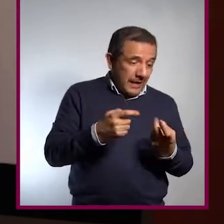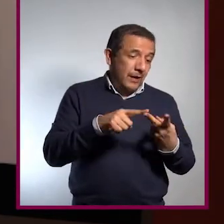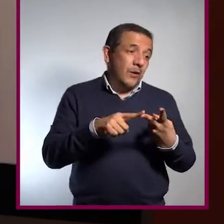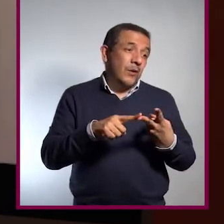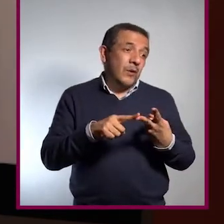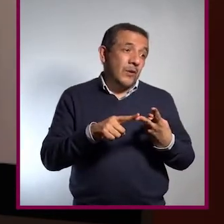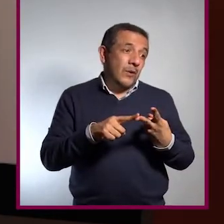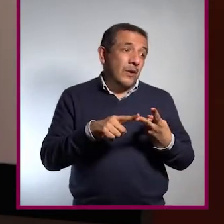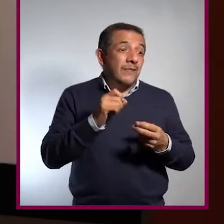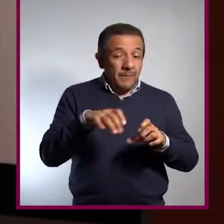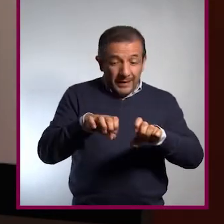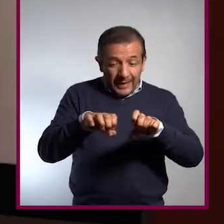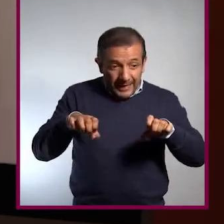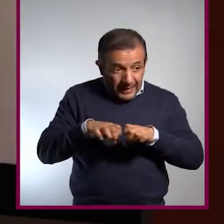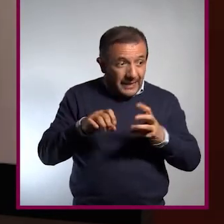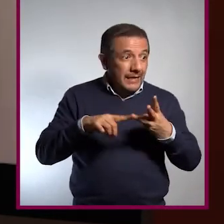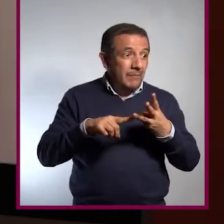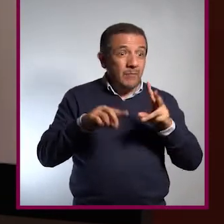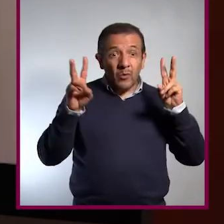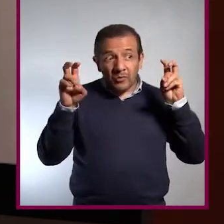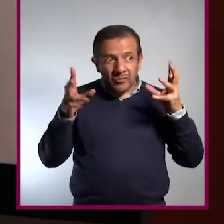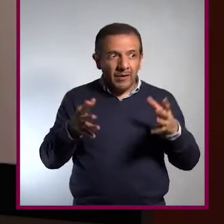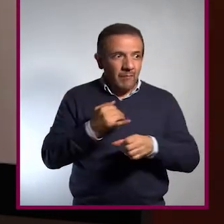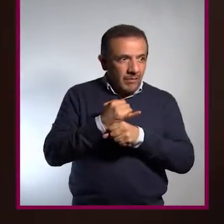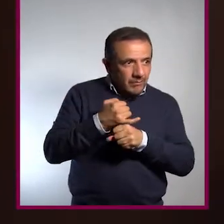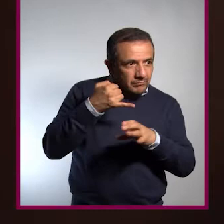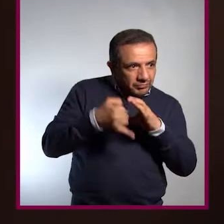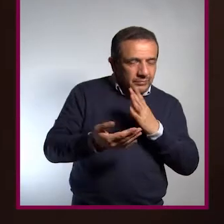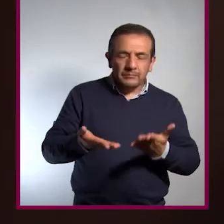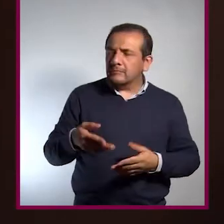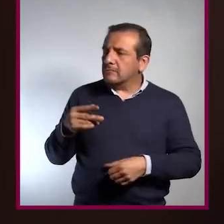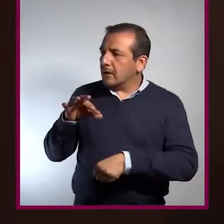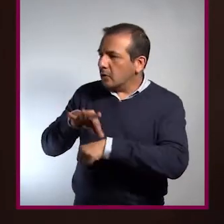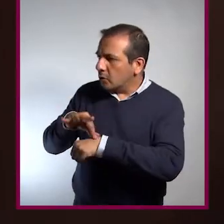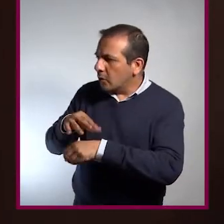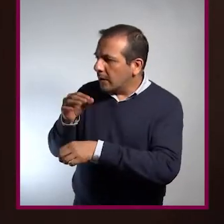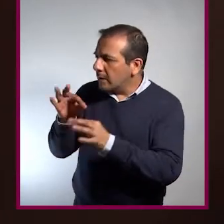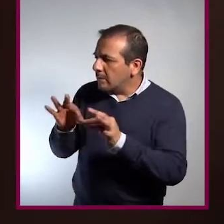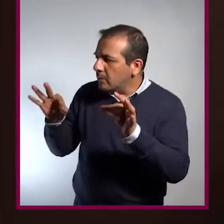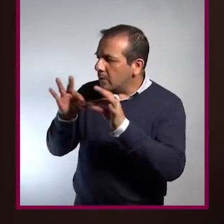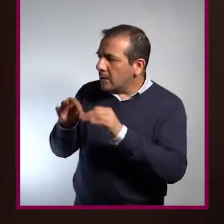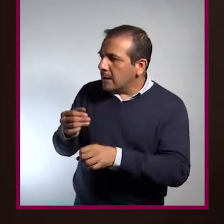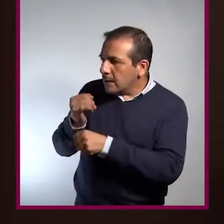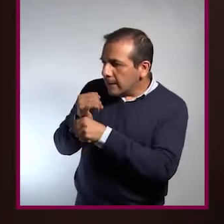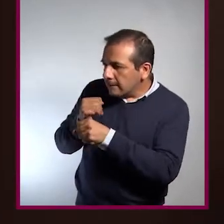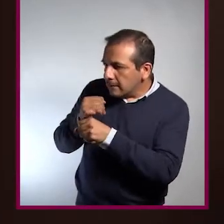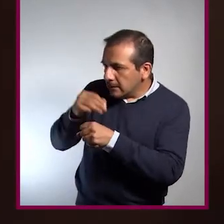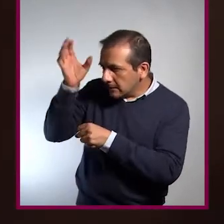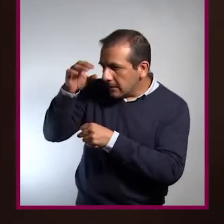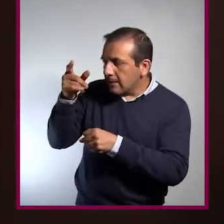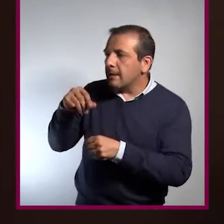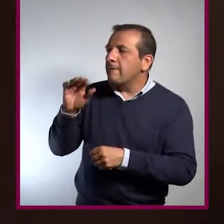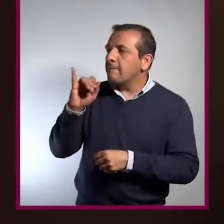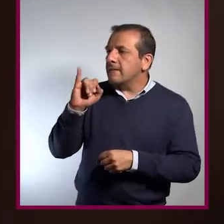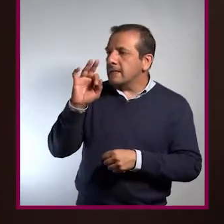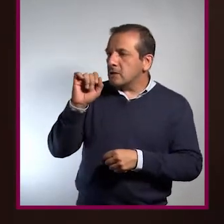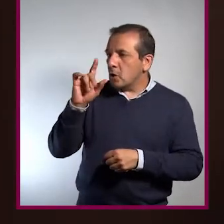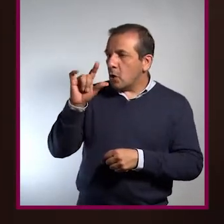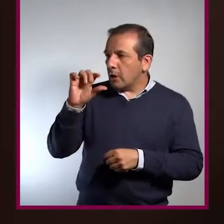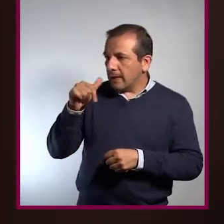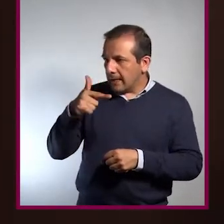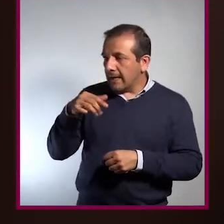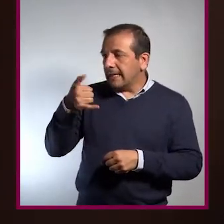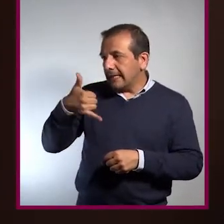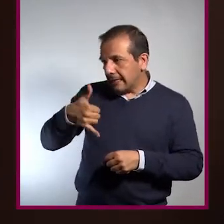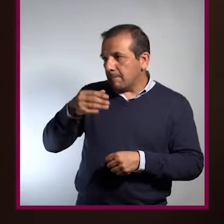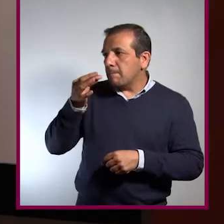del dinero, de qué tan grande es el equipo, del tema. Doctora, ¿por qué es importante la investigación científica en temas de fisiología y